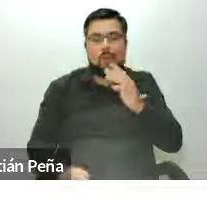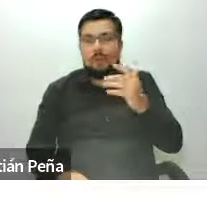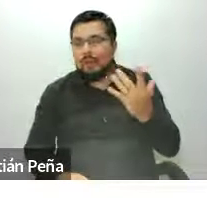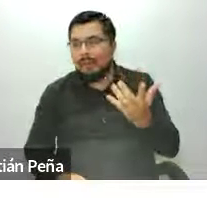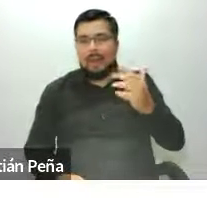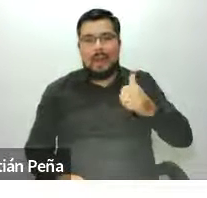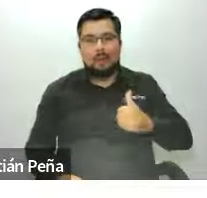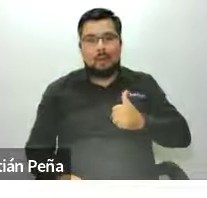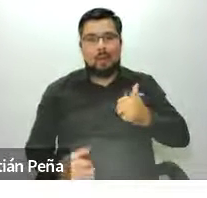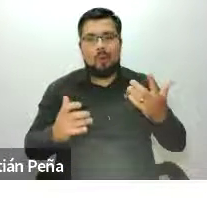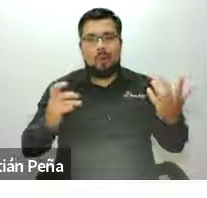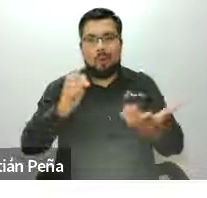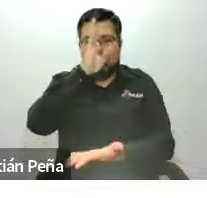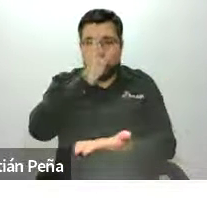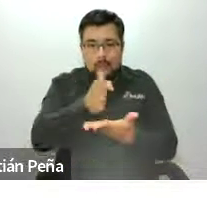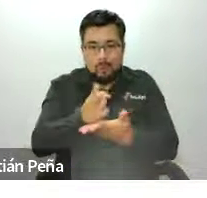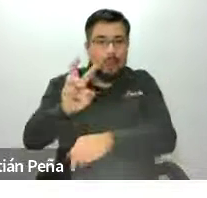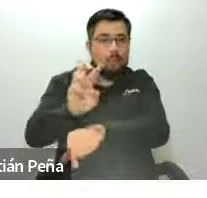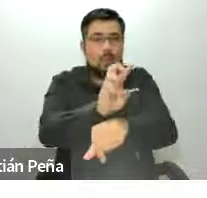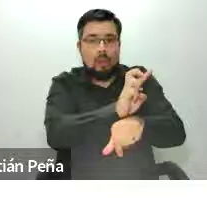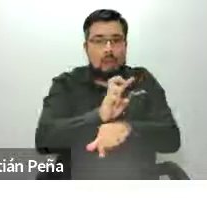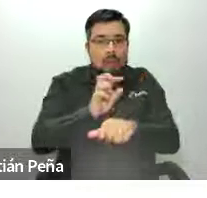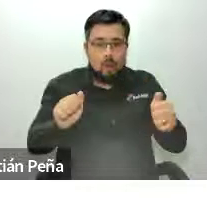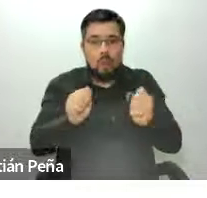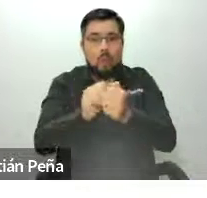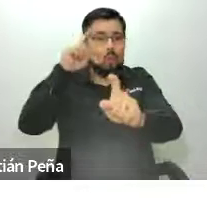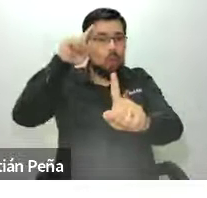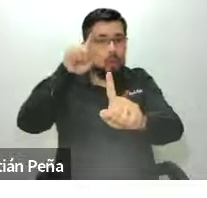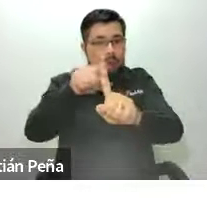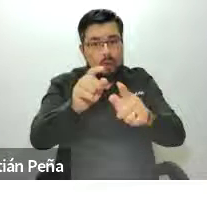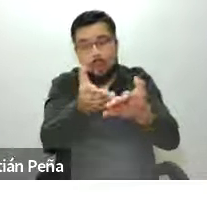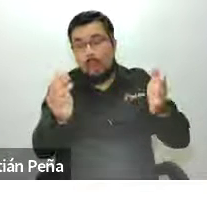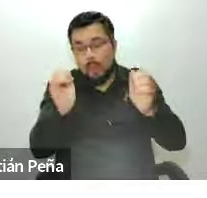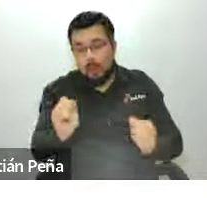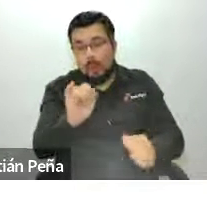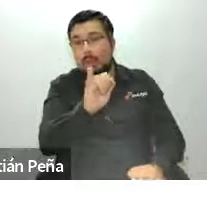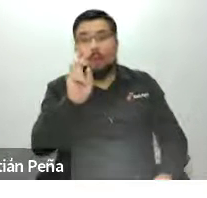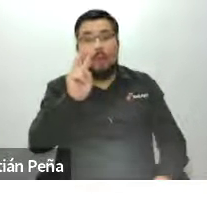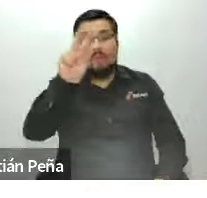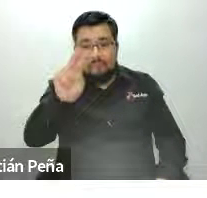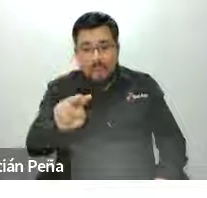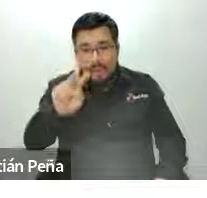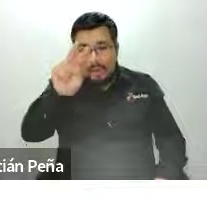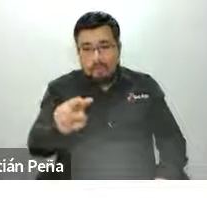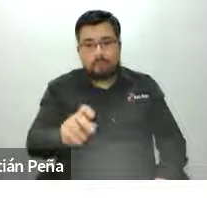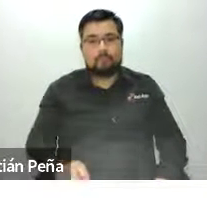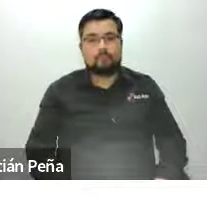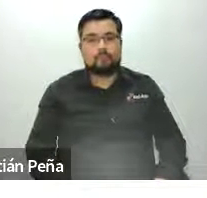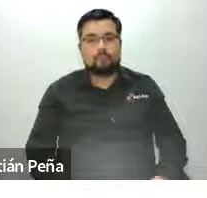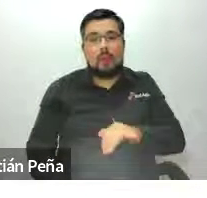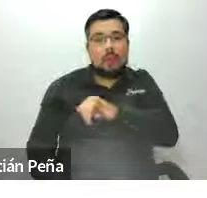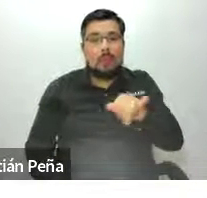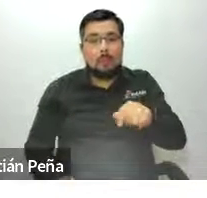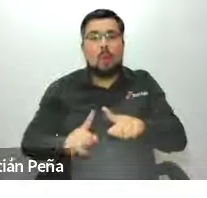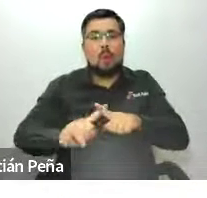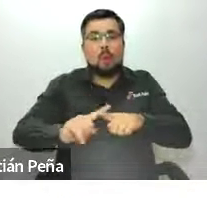decisiones pedagógicas con los objetivos. Ustedes lo pueden revisar eso. Y luego vino ya un proceso de validación mayor en